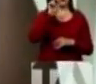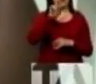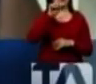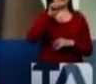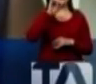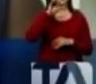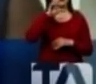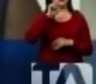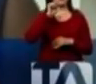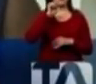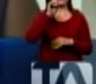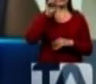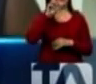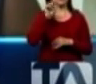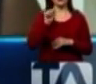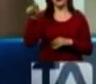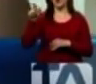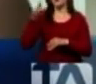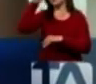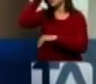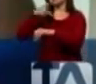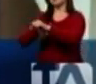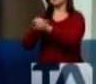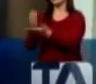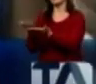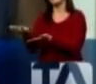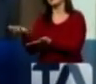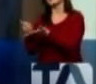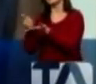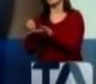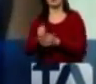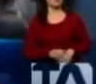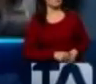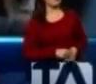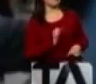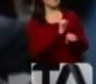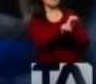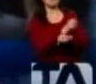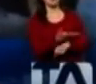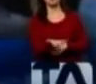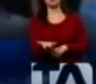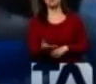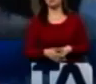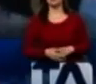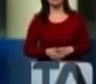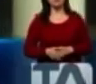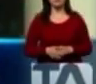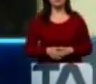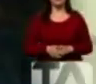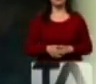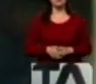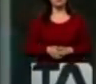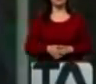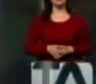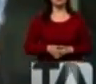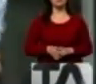de Macas, porque ahí fuimos a mendigar ayuda para que ayudaran a ese niño y nos cerraron las puertas. En Macas, Morona, Santiago,